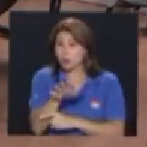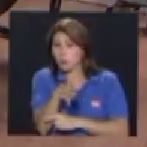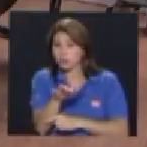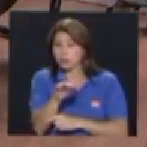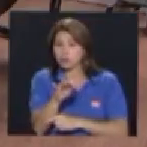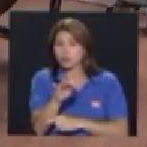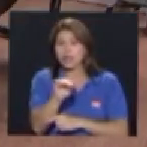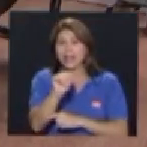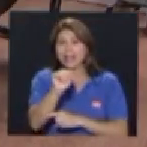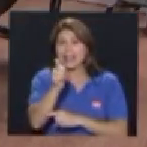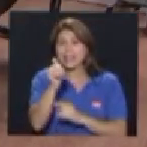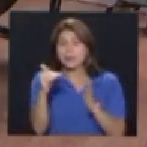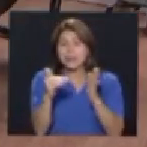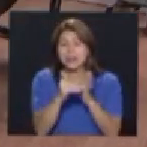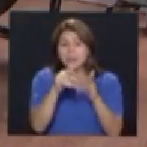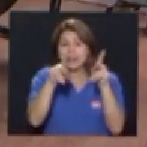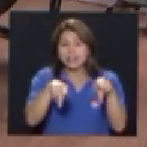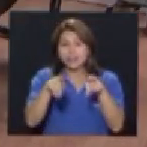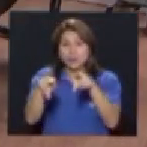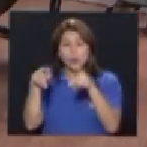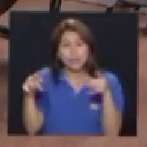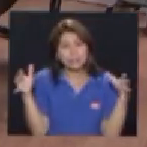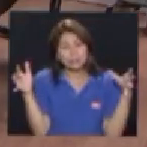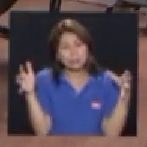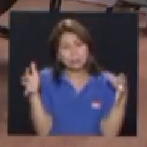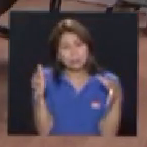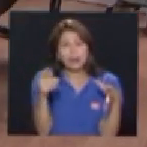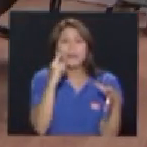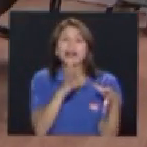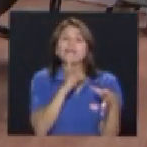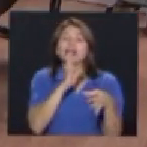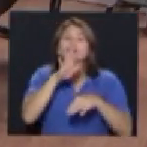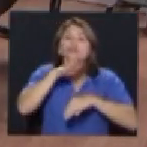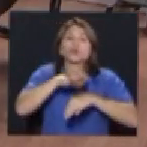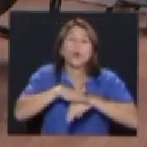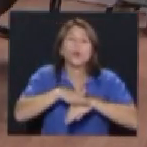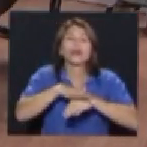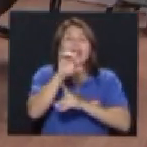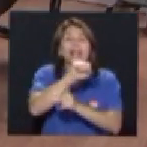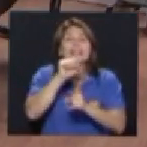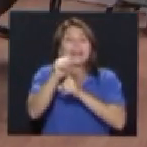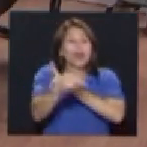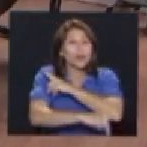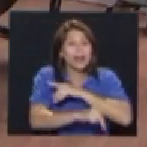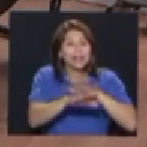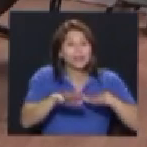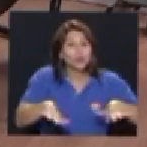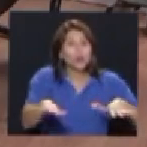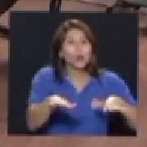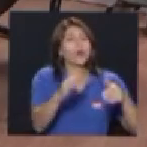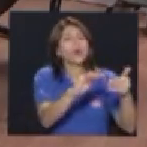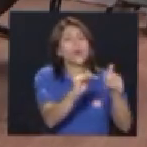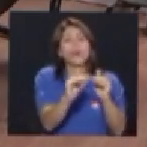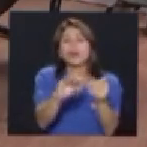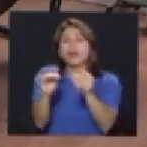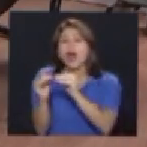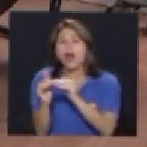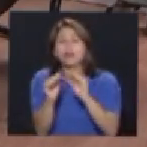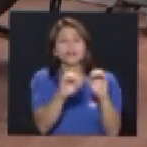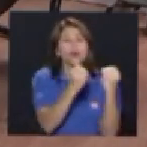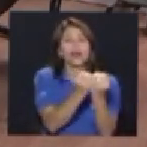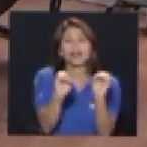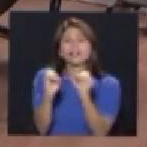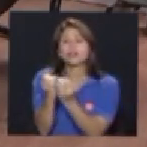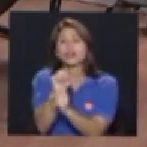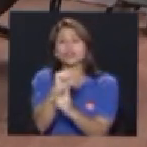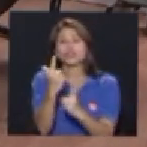10.000 personas directamente para hablar del Estado de la Nación, de comunidades, organizaciones sociales, organizaciones empresariales. Entonces,